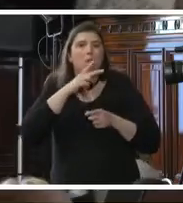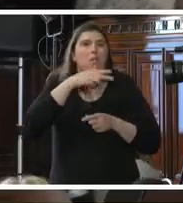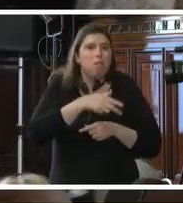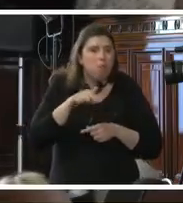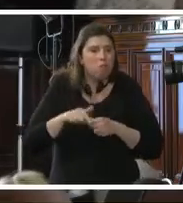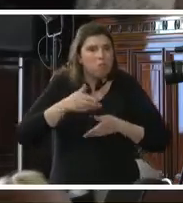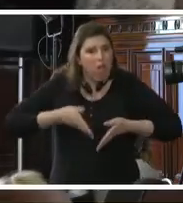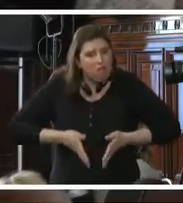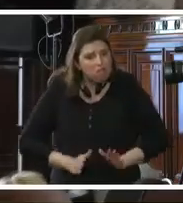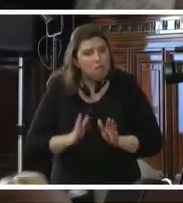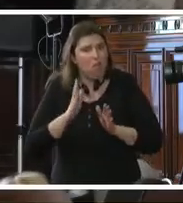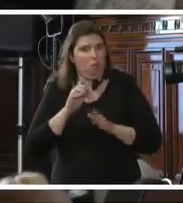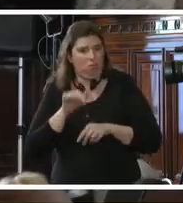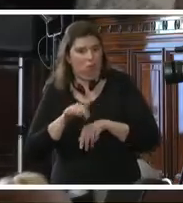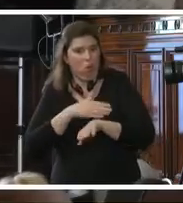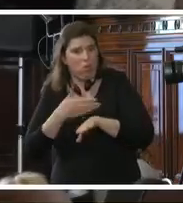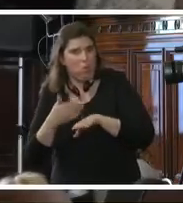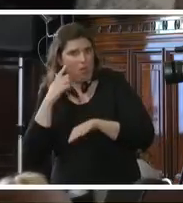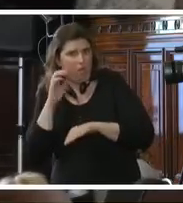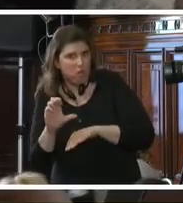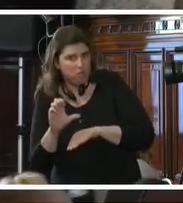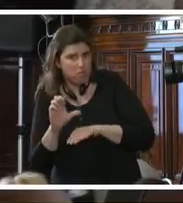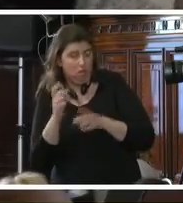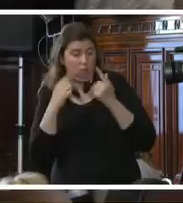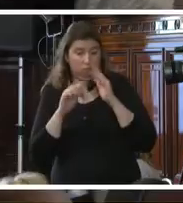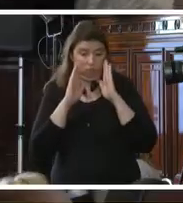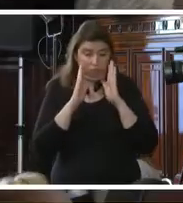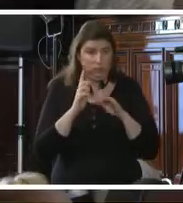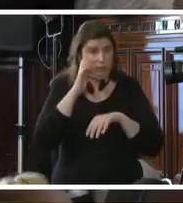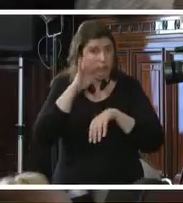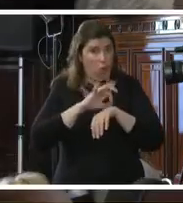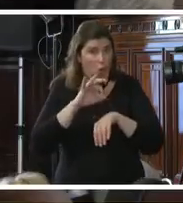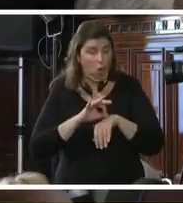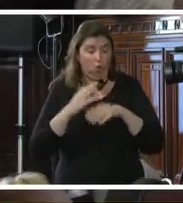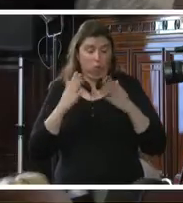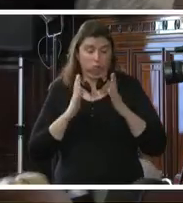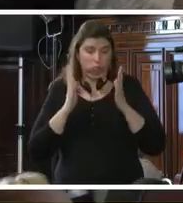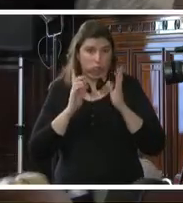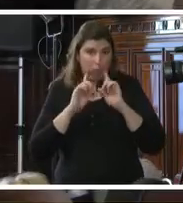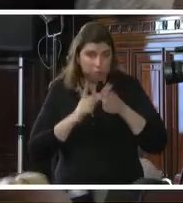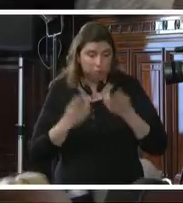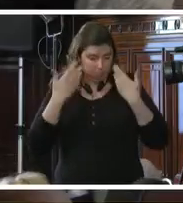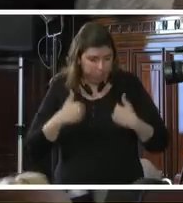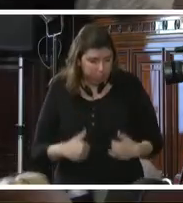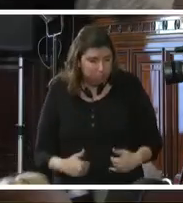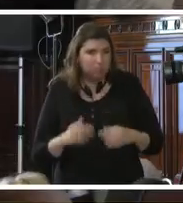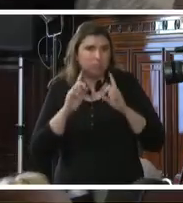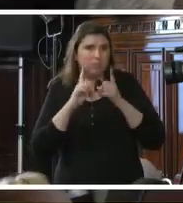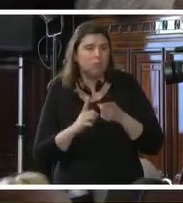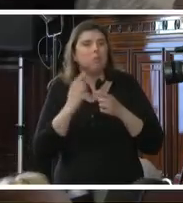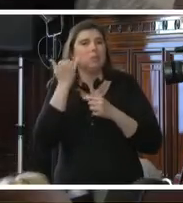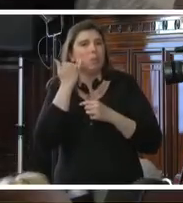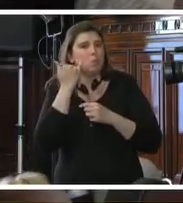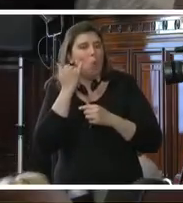sexual. Atención en salud integral, física, psicológica, sexual y reproductiva, a fin de garantizar